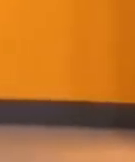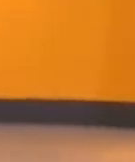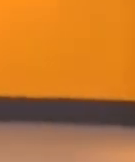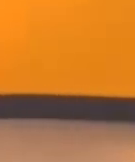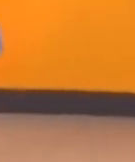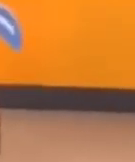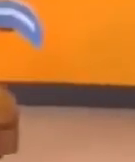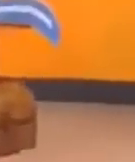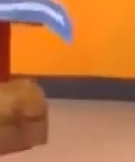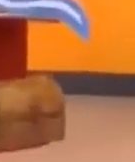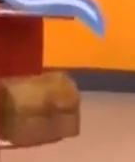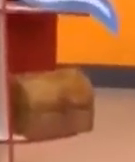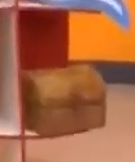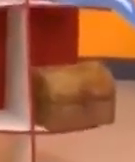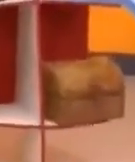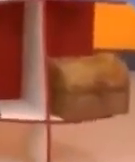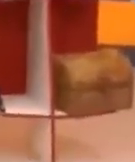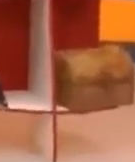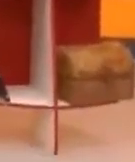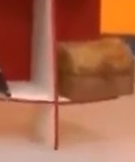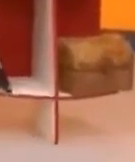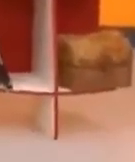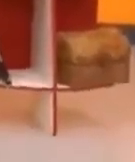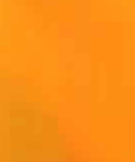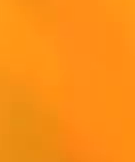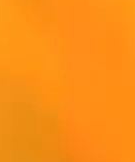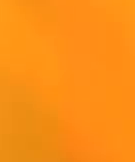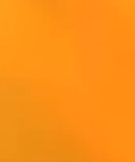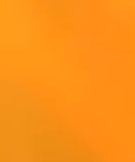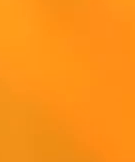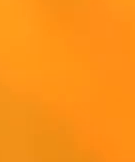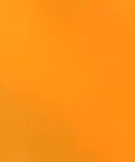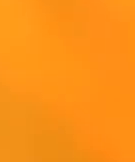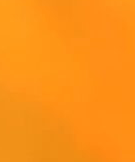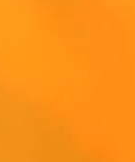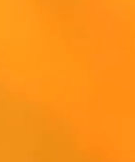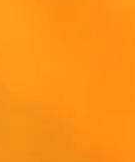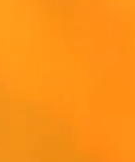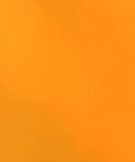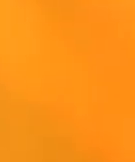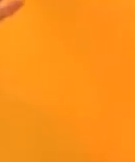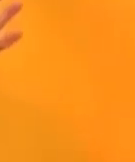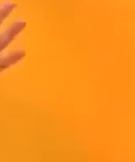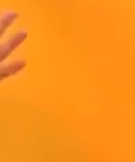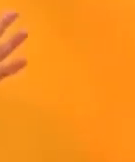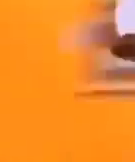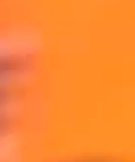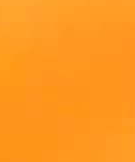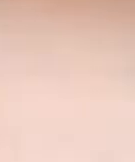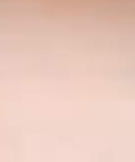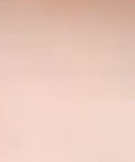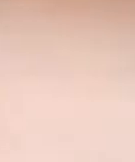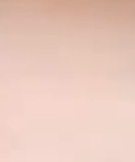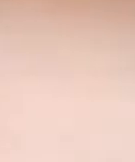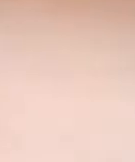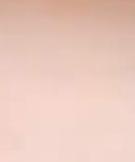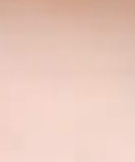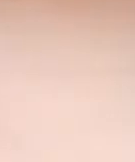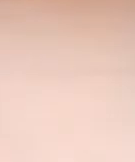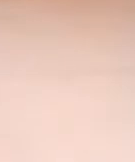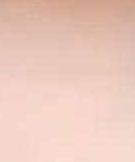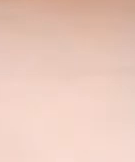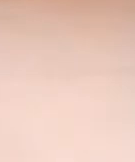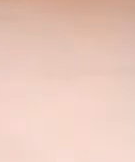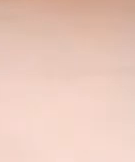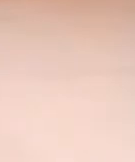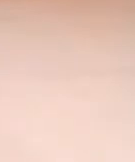de la programación especial en donde tendremos una sección infantil, con cuentos y programas para dejar volar la imaginación, sin olvidar